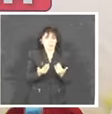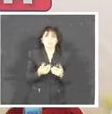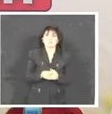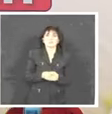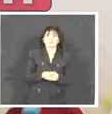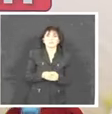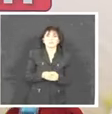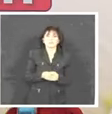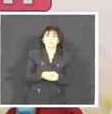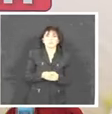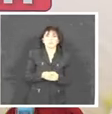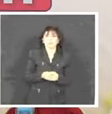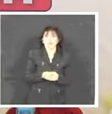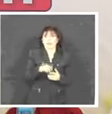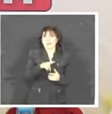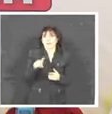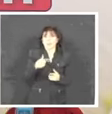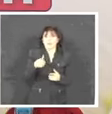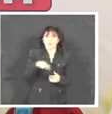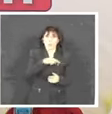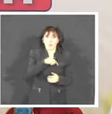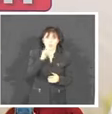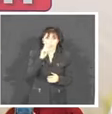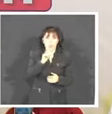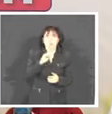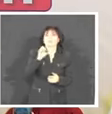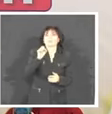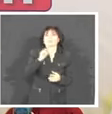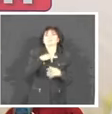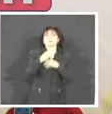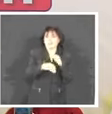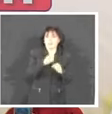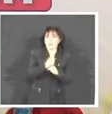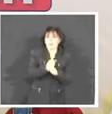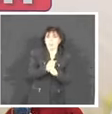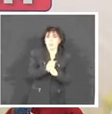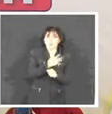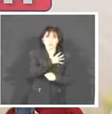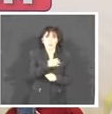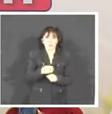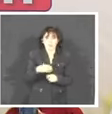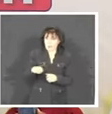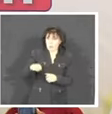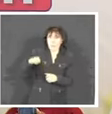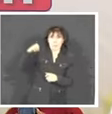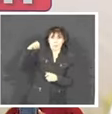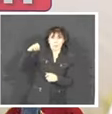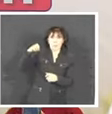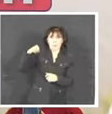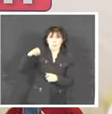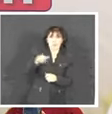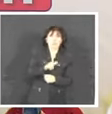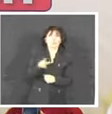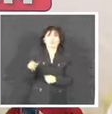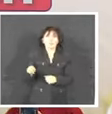Llegamos a los 60 años. Ya crecieron los hijos. ¿Ahora quién cuidamos?